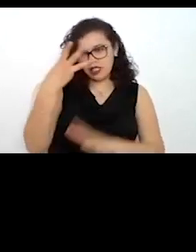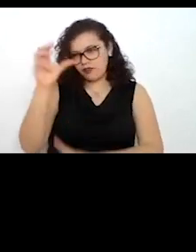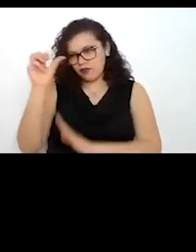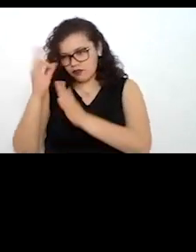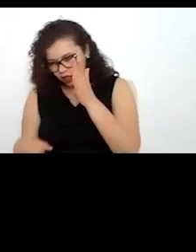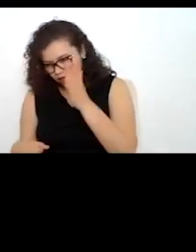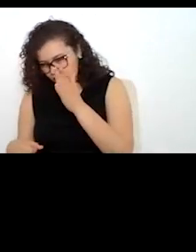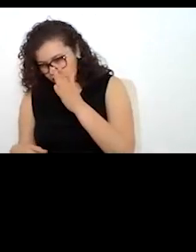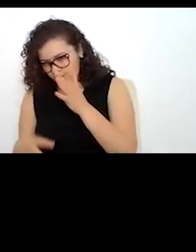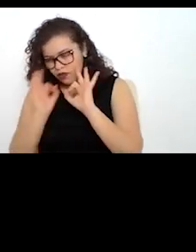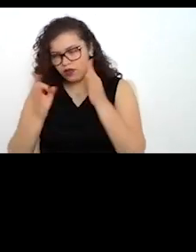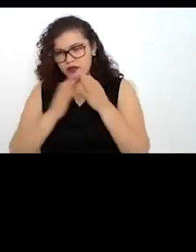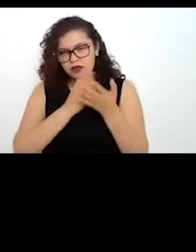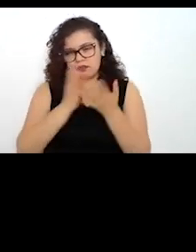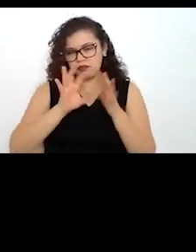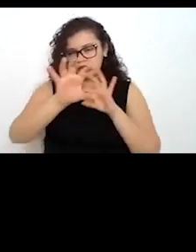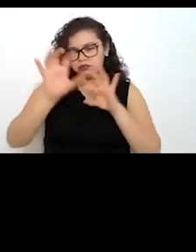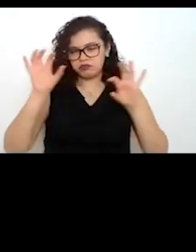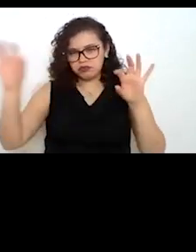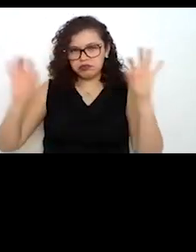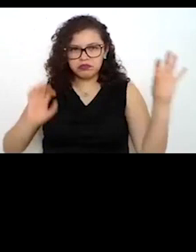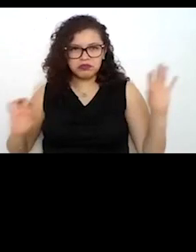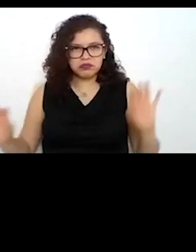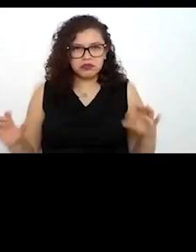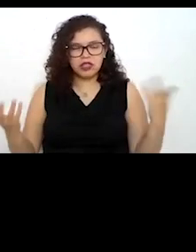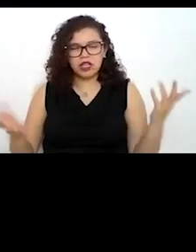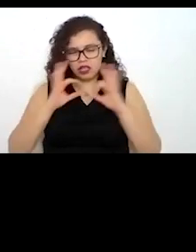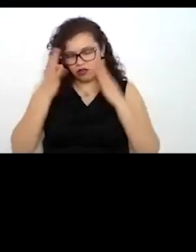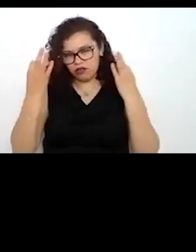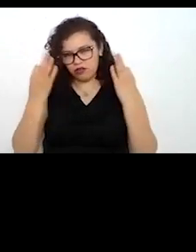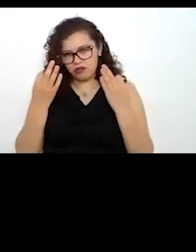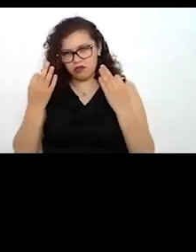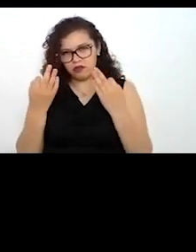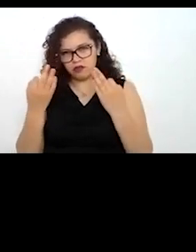de forma aislada y se le quiere, de cierta forma, despedir,